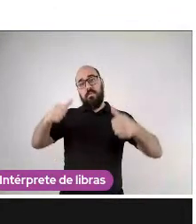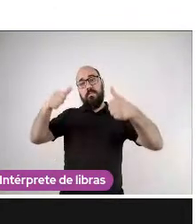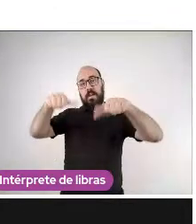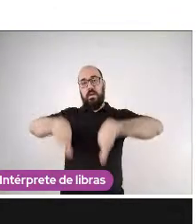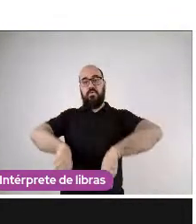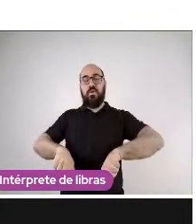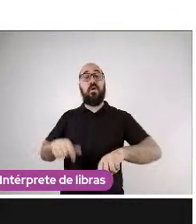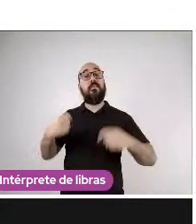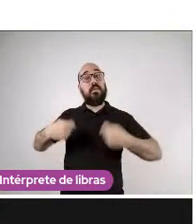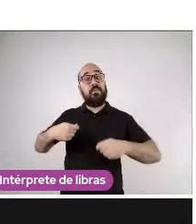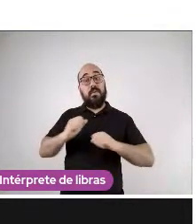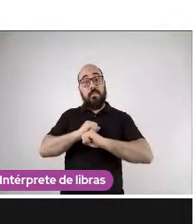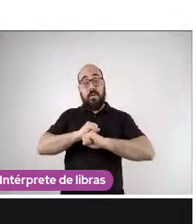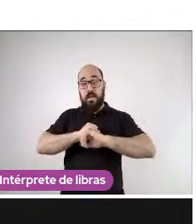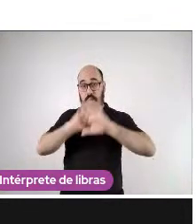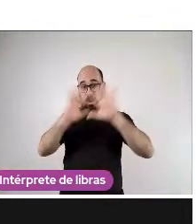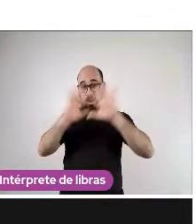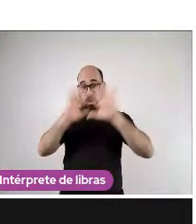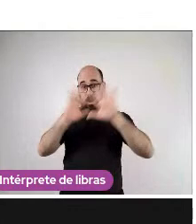con el océano.